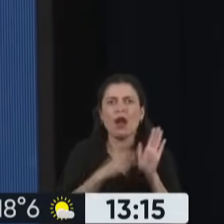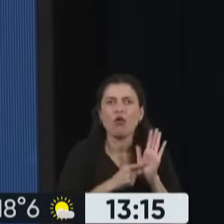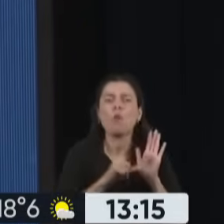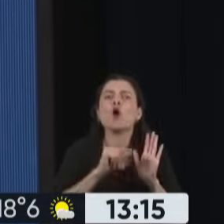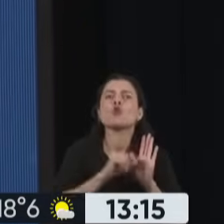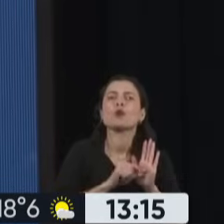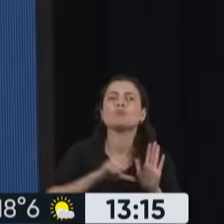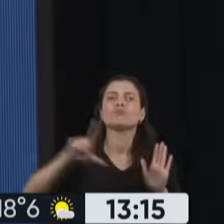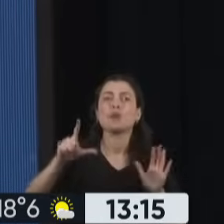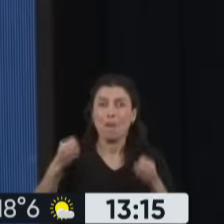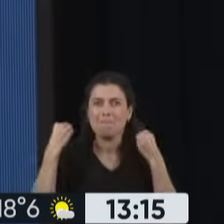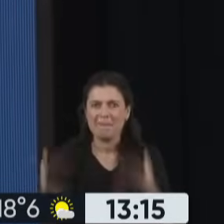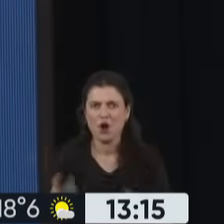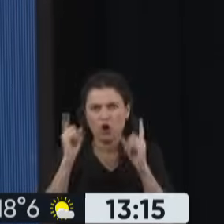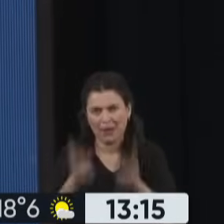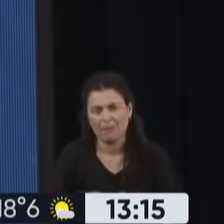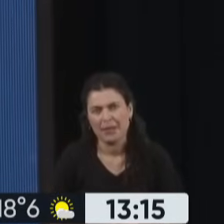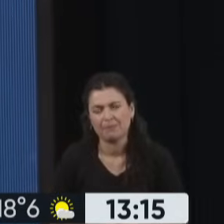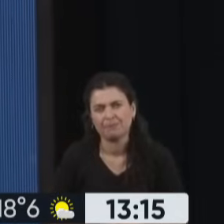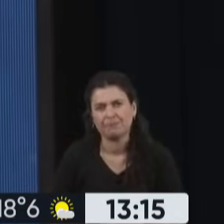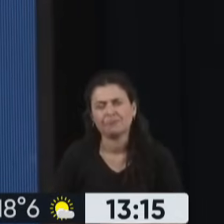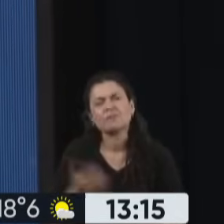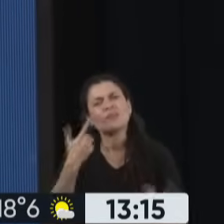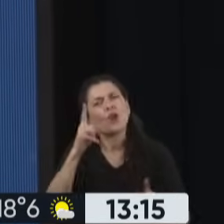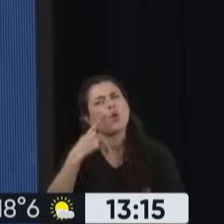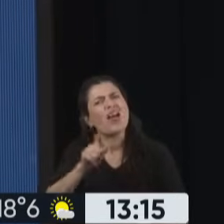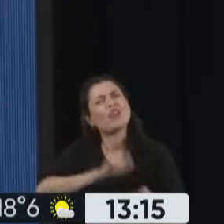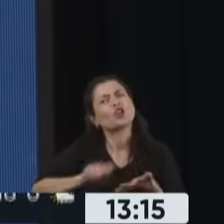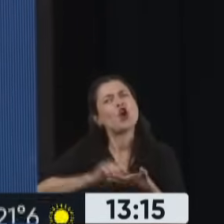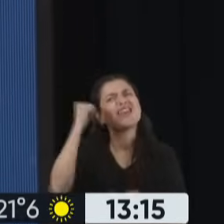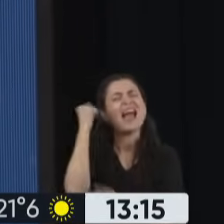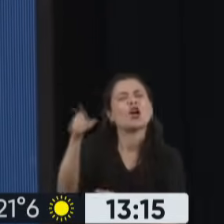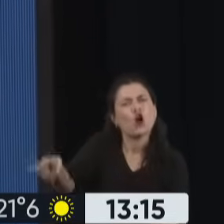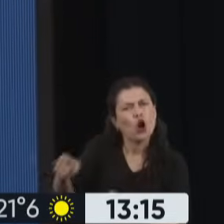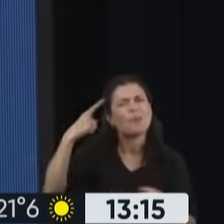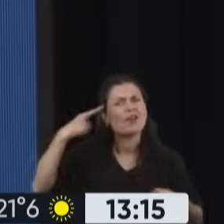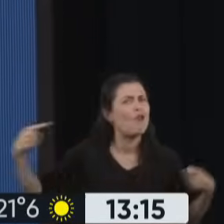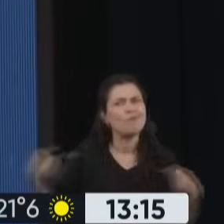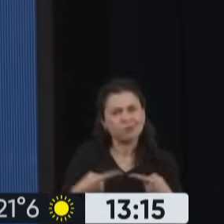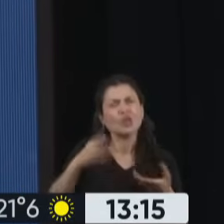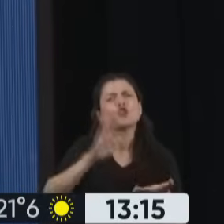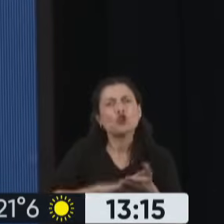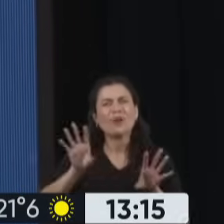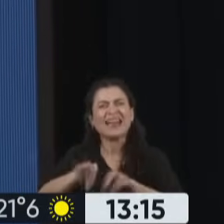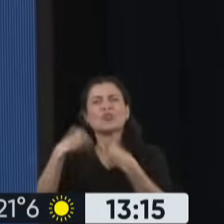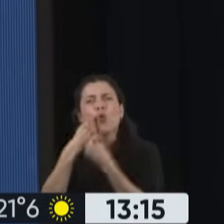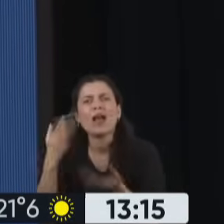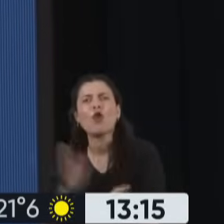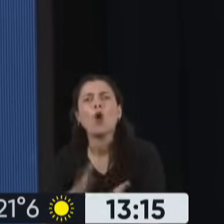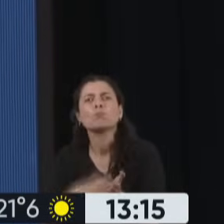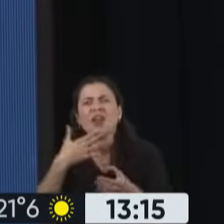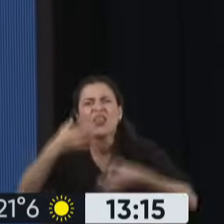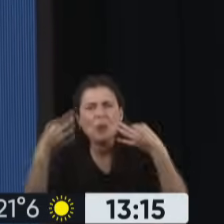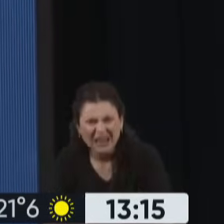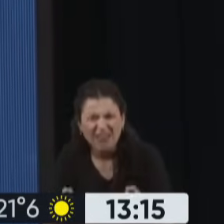Y, digamos, y ahí hay un problema, es que la teoría económica no se lleva bien con el tema de los rendimientos crecientes.